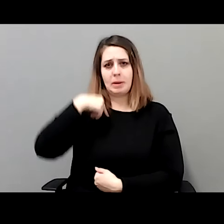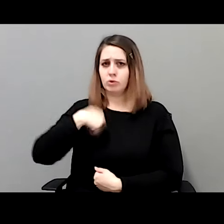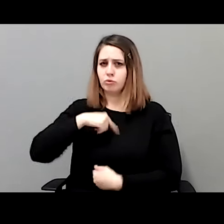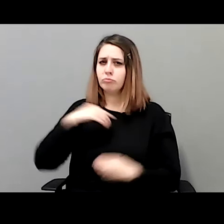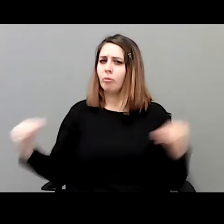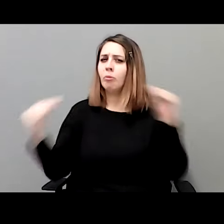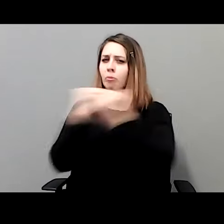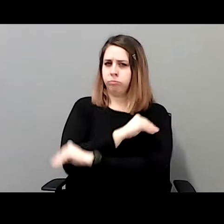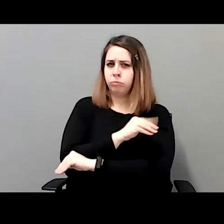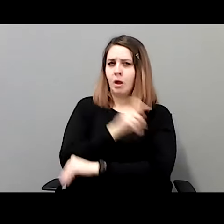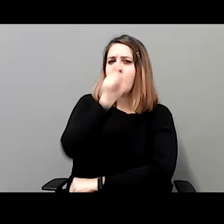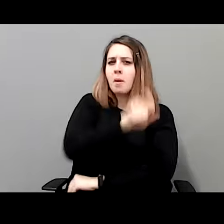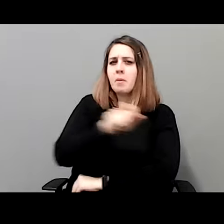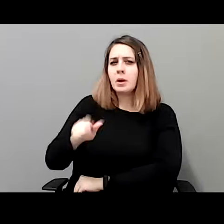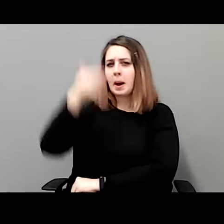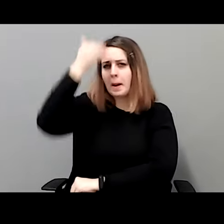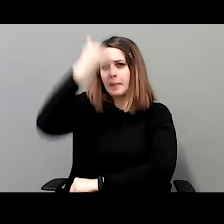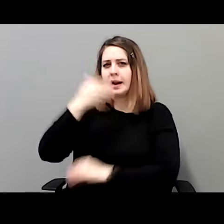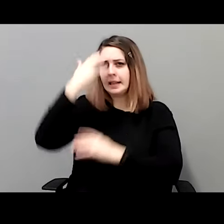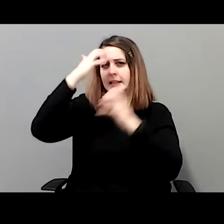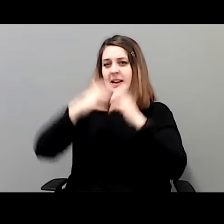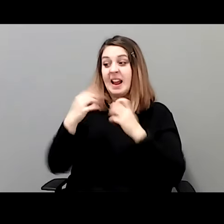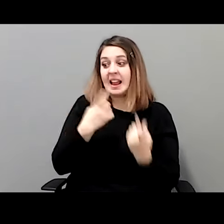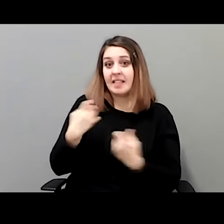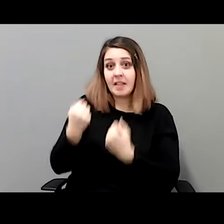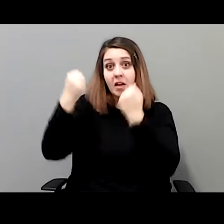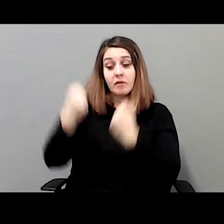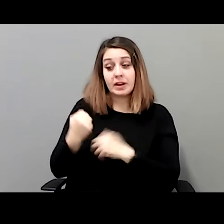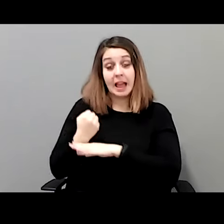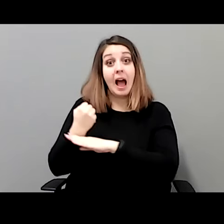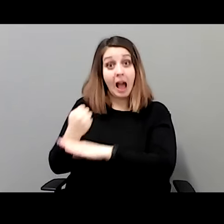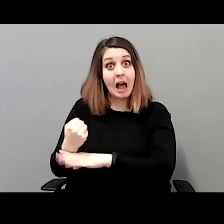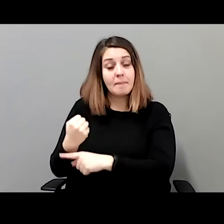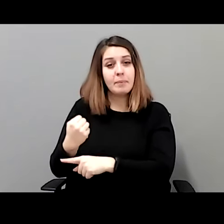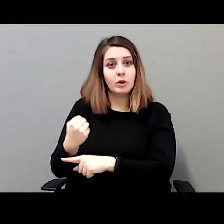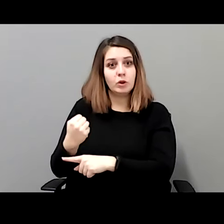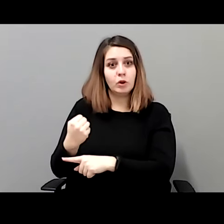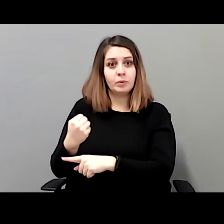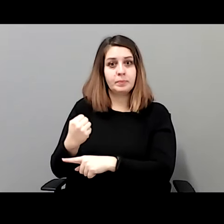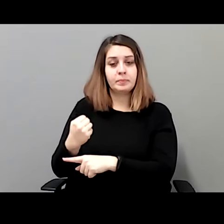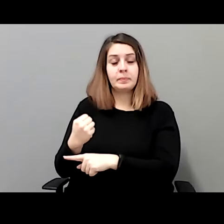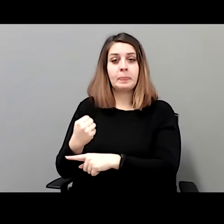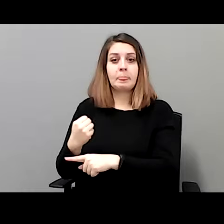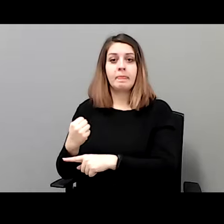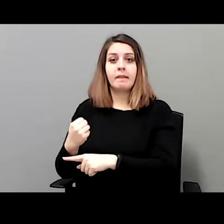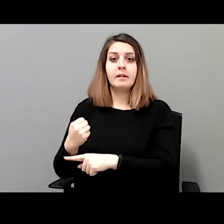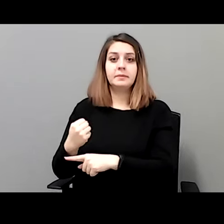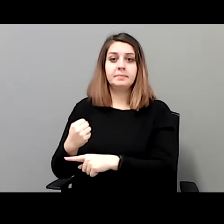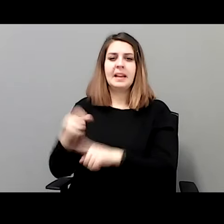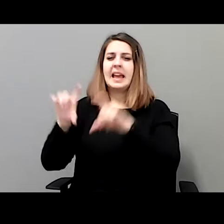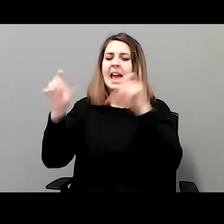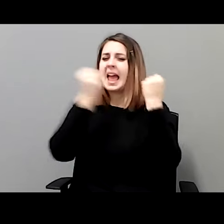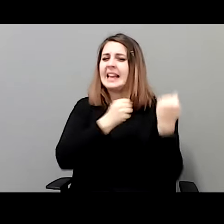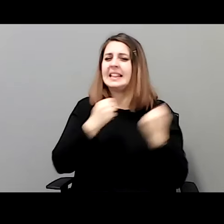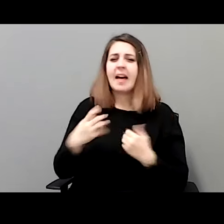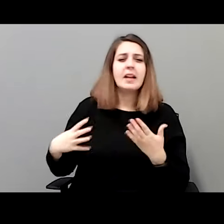que las personas con parálisis cerebral, con grandes necesidades de apoyo, que para todas las entidades, para